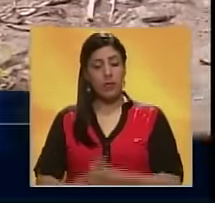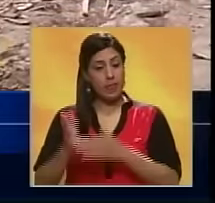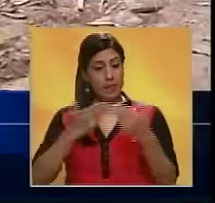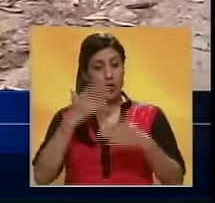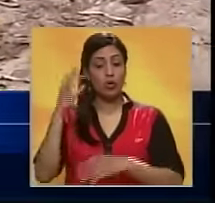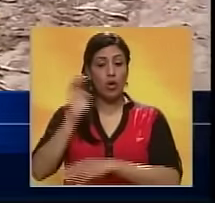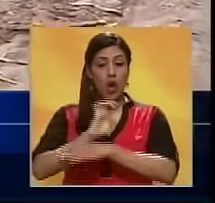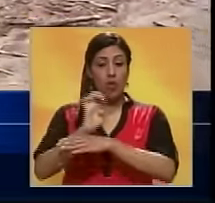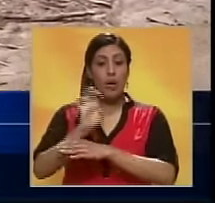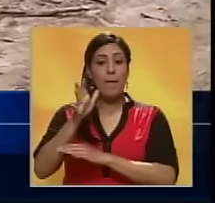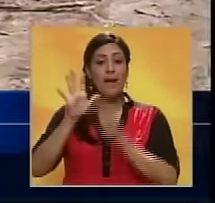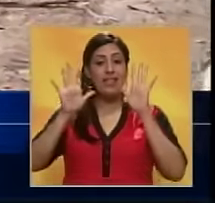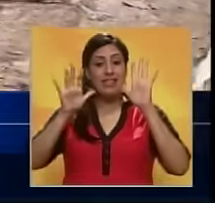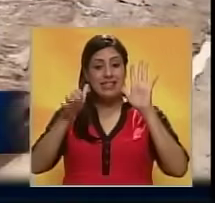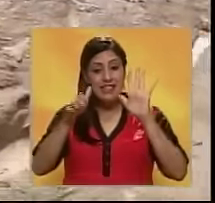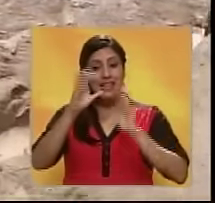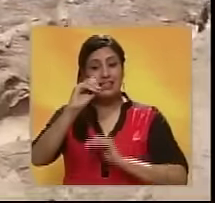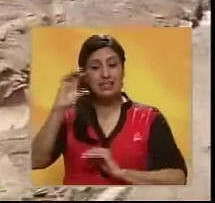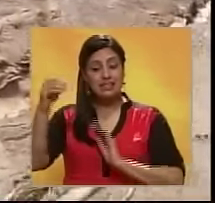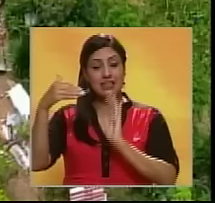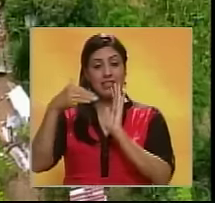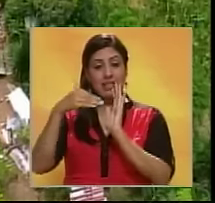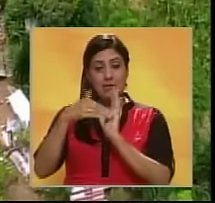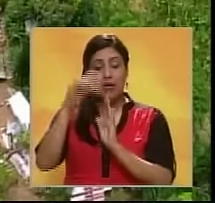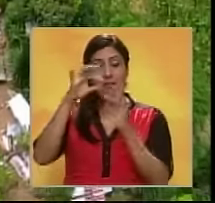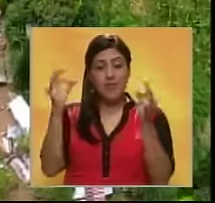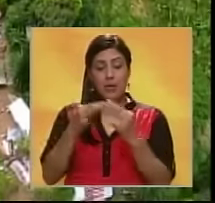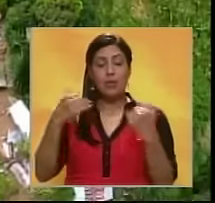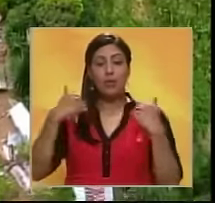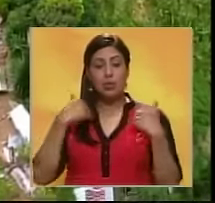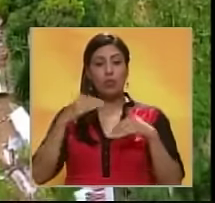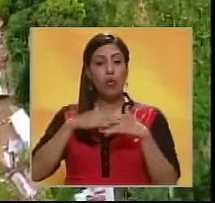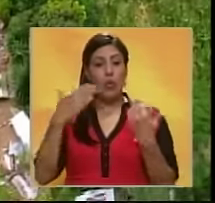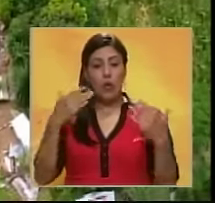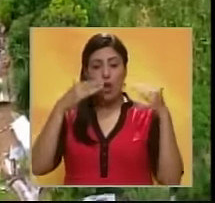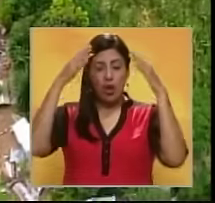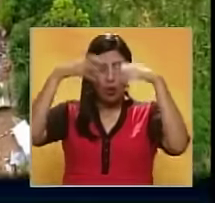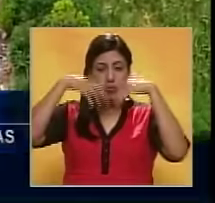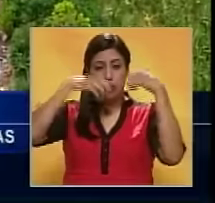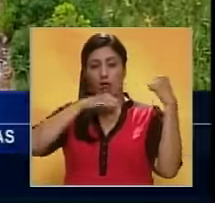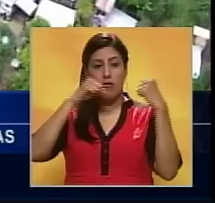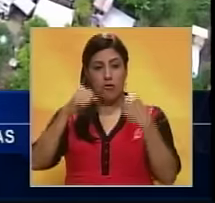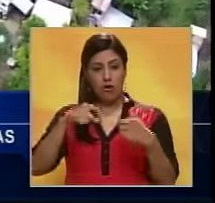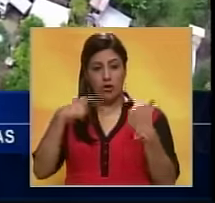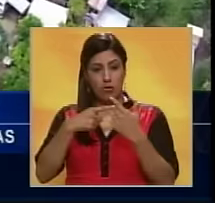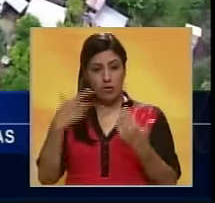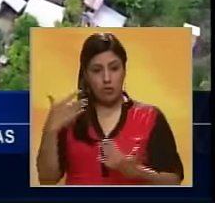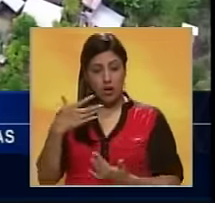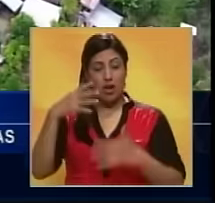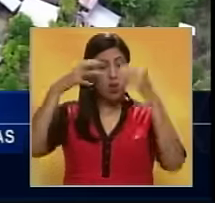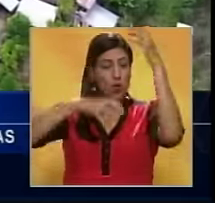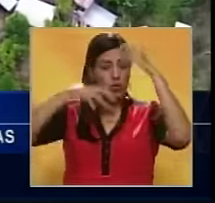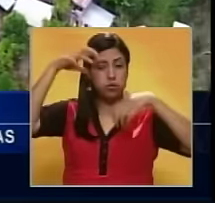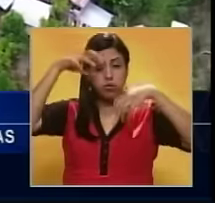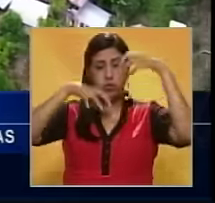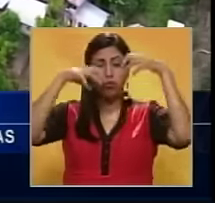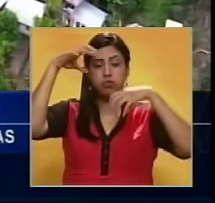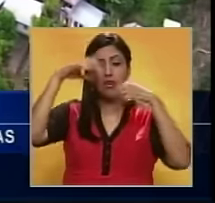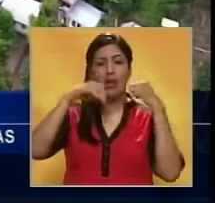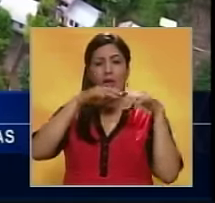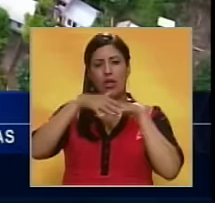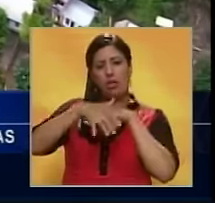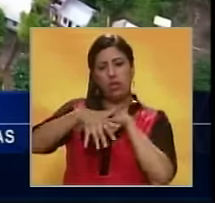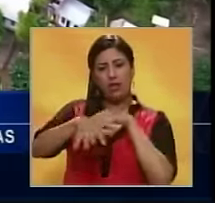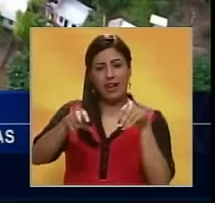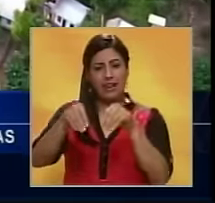En Ecuador, al menos 600 familias se han visto afectadas por un temporal que azota la provincia de Manabí. Las lluvias provocaron